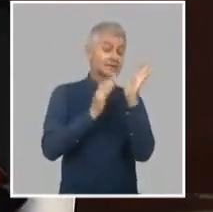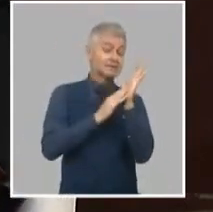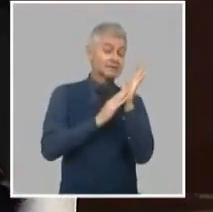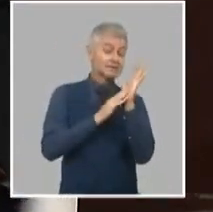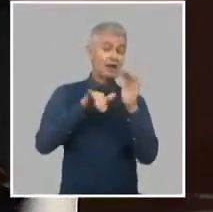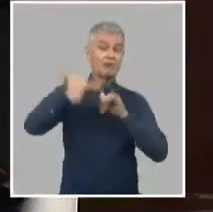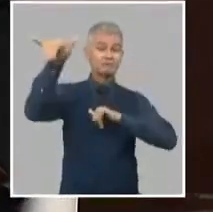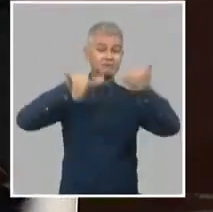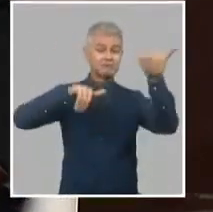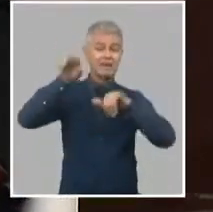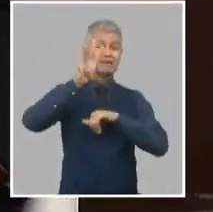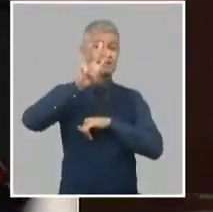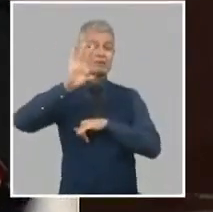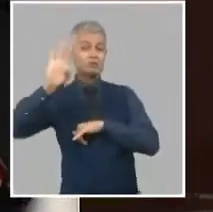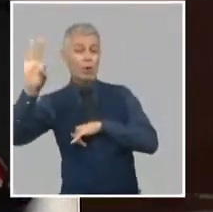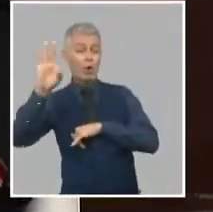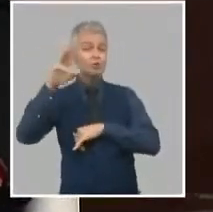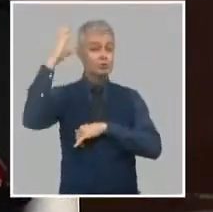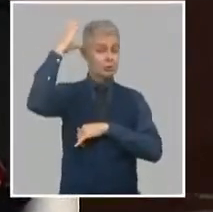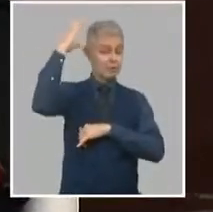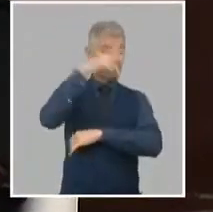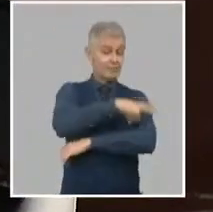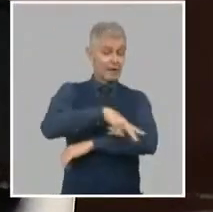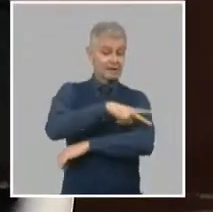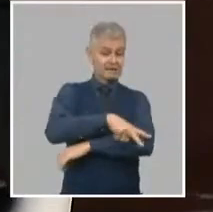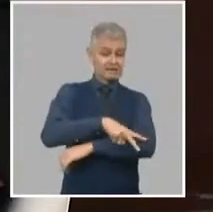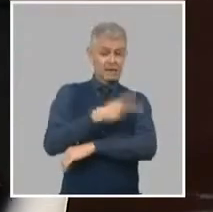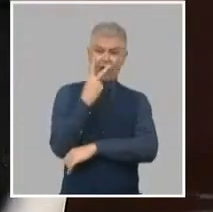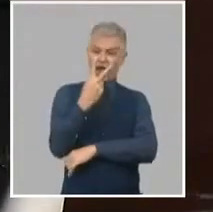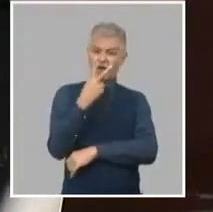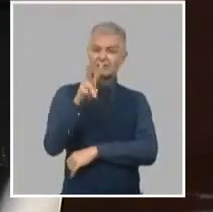38 estados. Ha atendido a más de